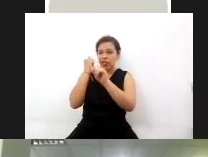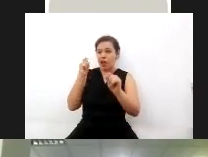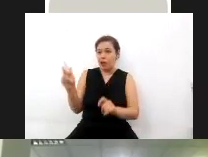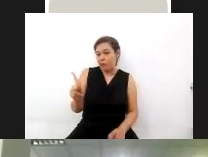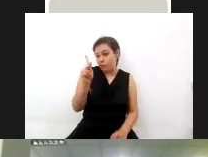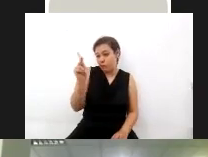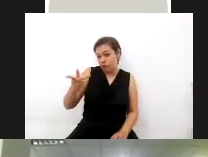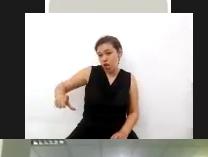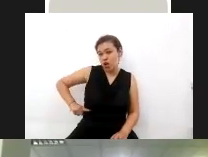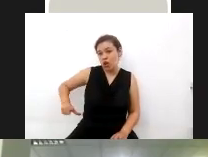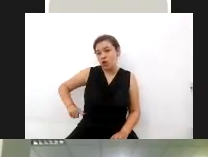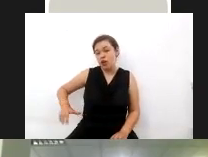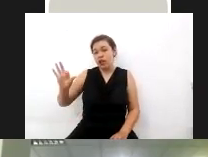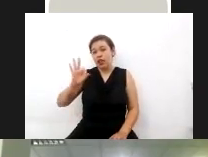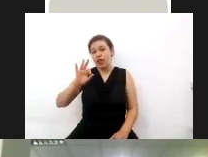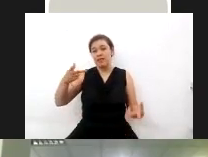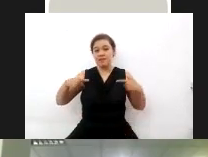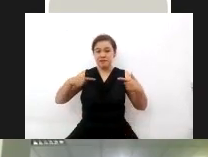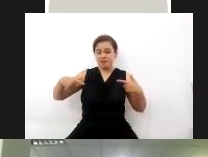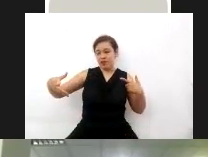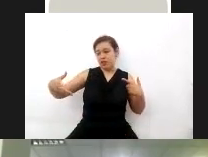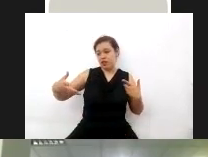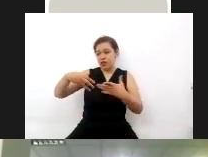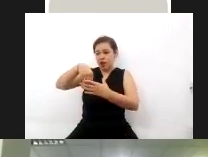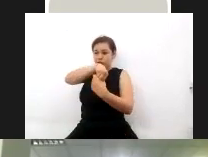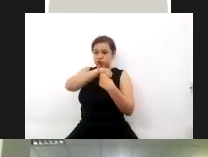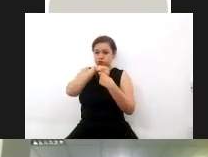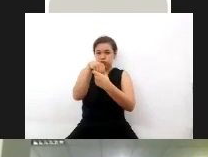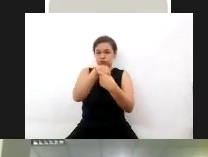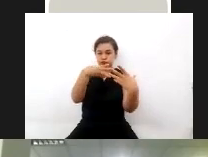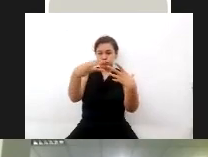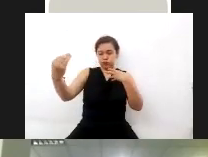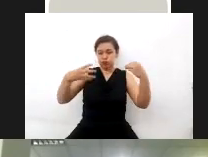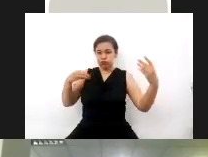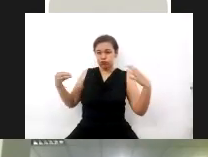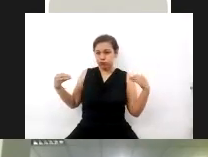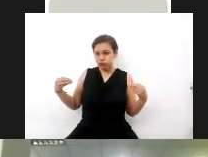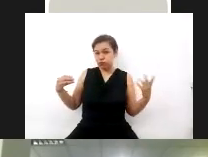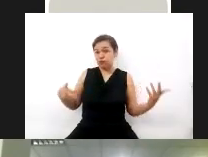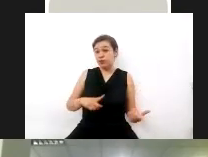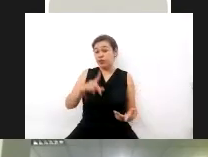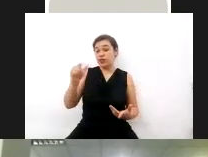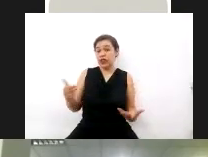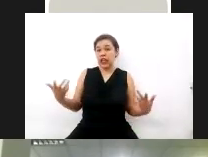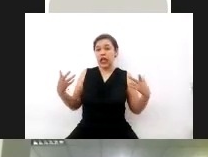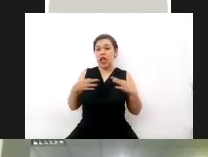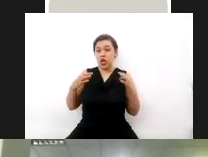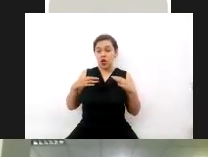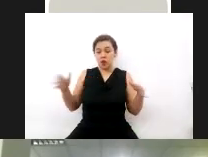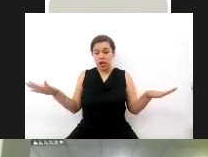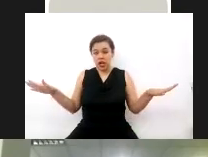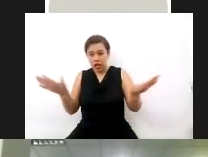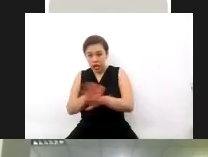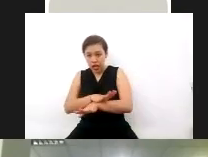estar expuesto a mucha gente que probablemente esté contagiada y, bueno, llegar, cambiarse esa ropa